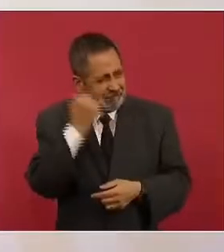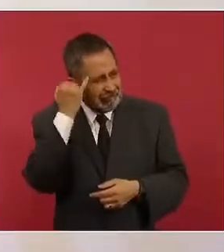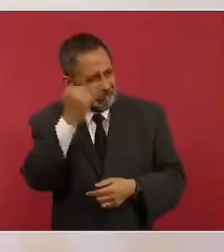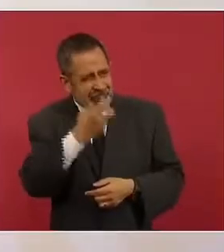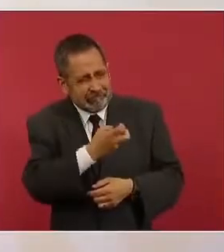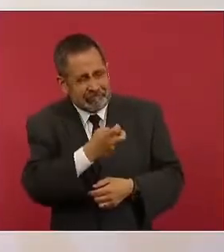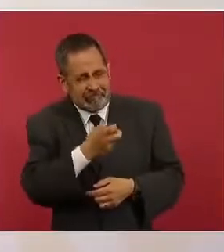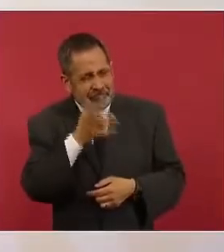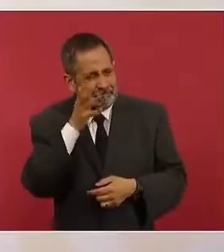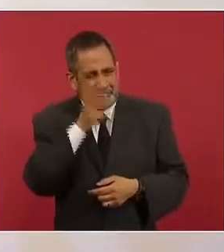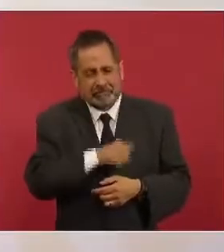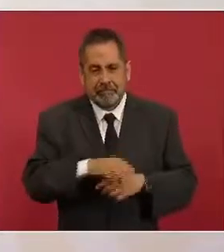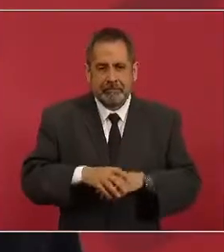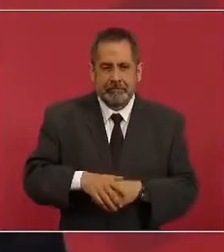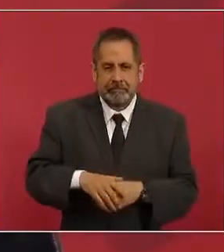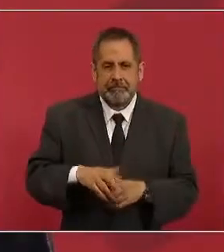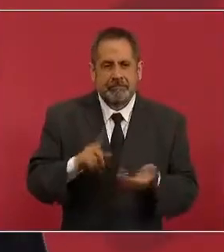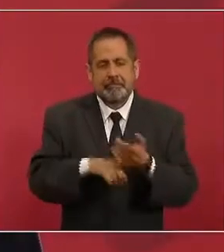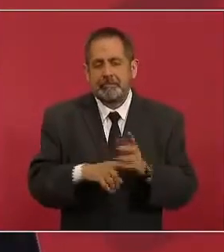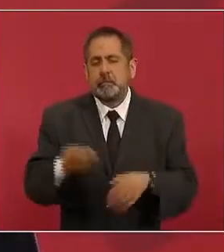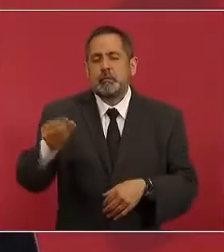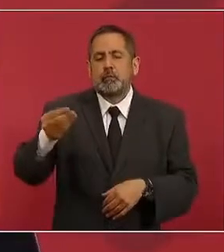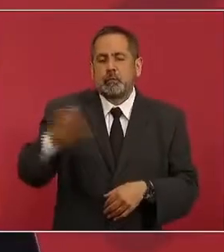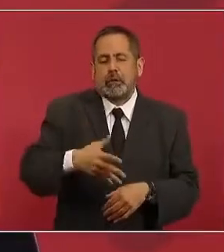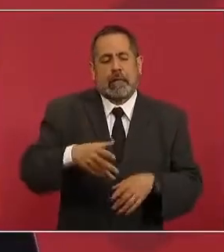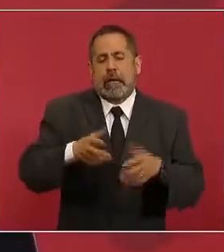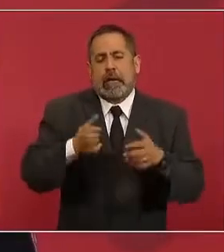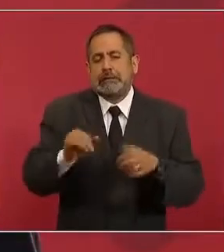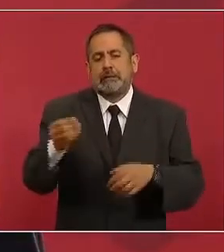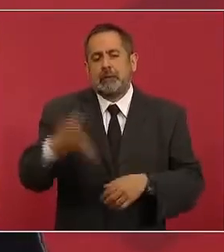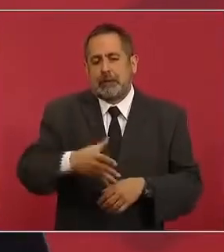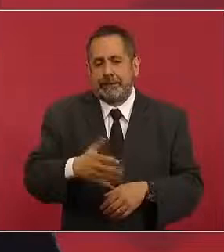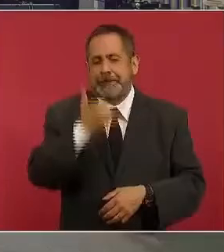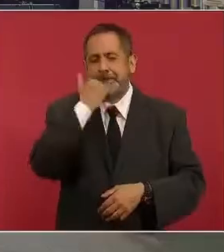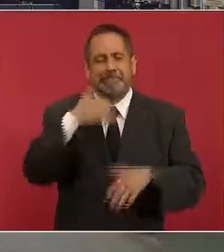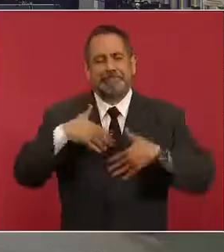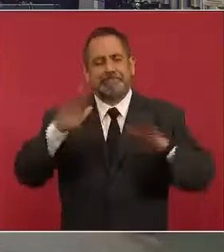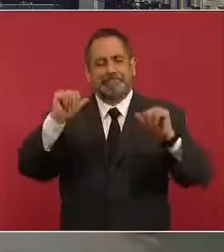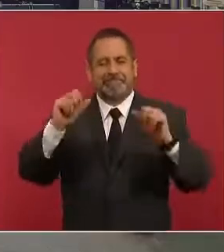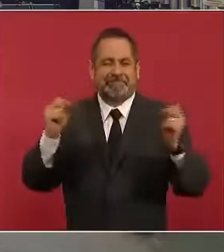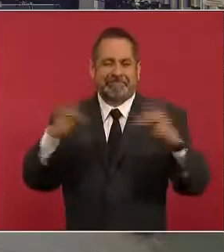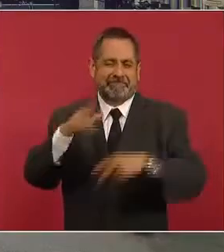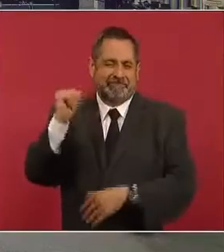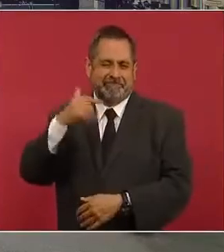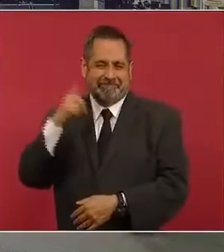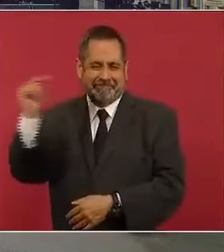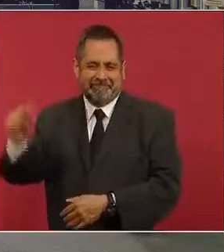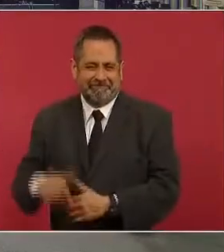Haiga sido como haiga sido. Ya me voy. Dios.